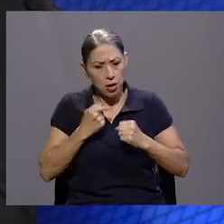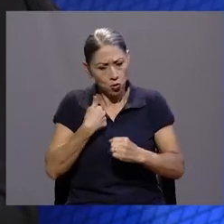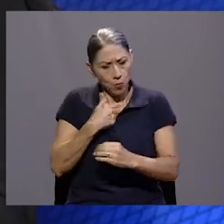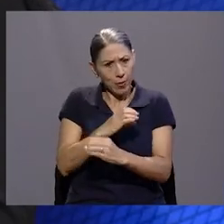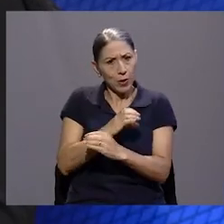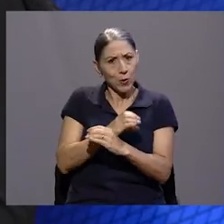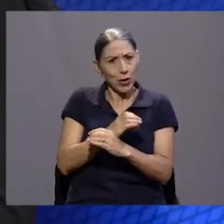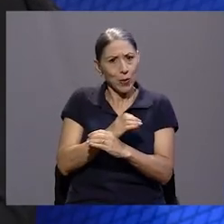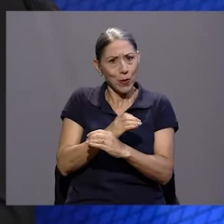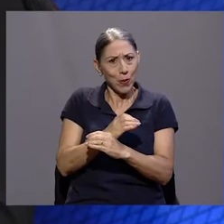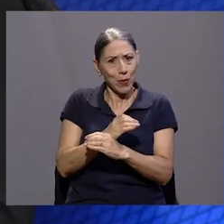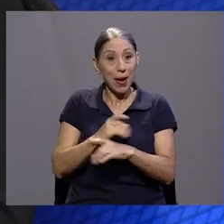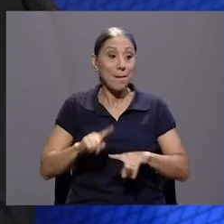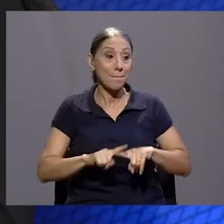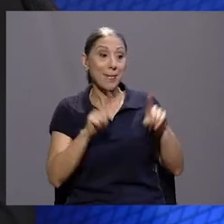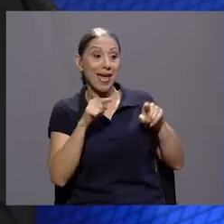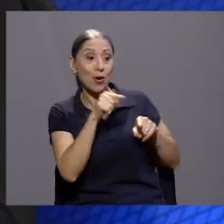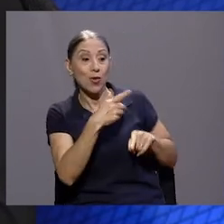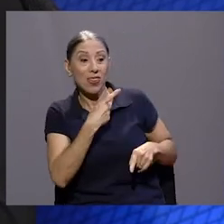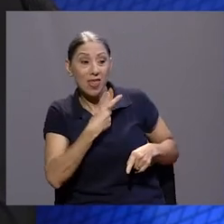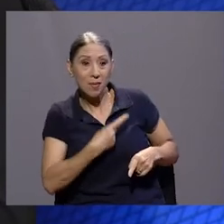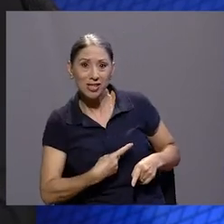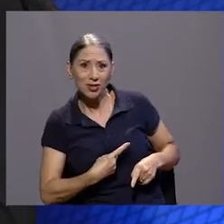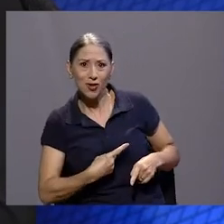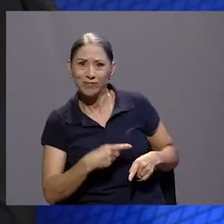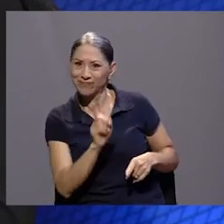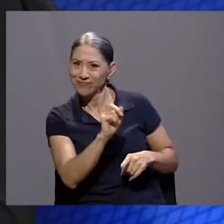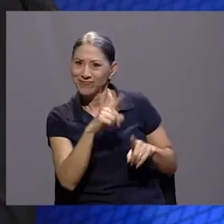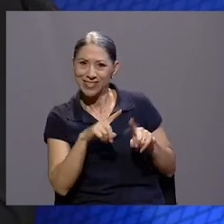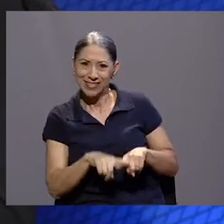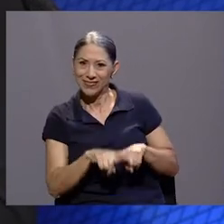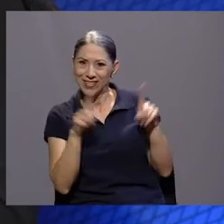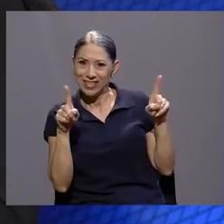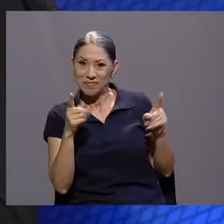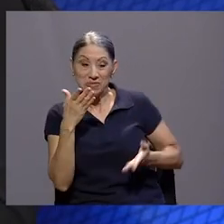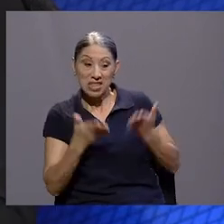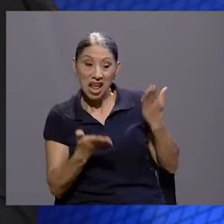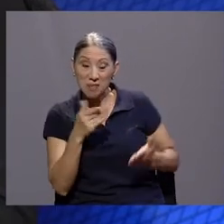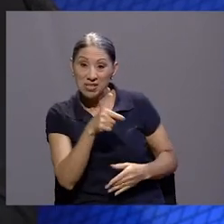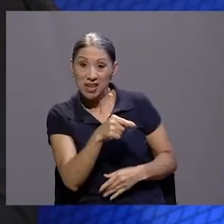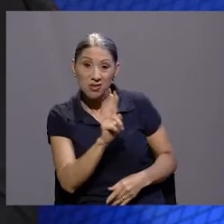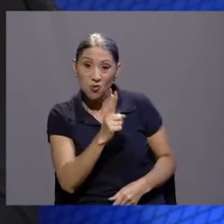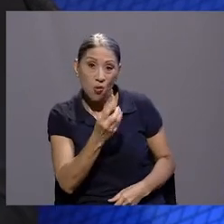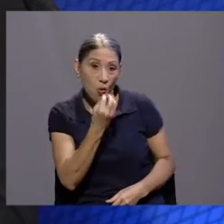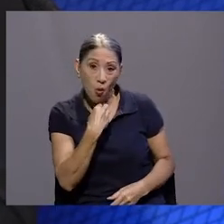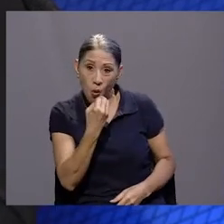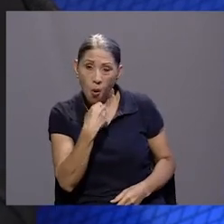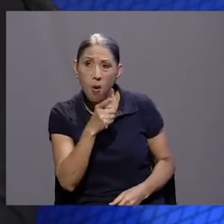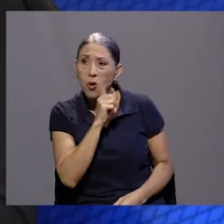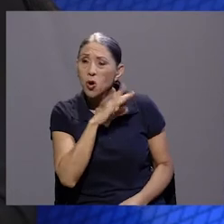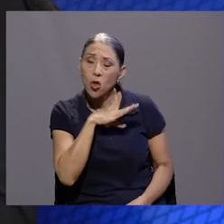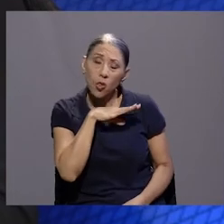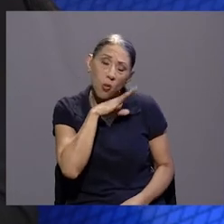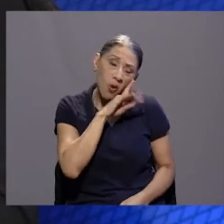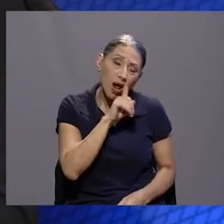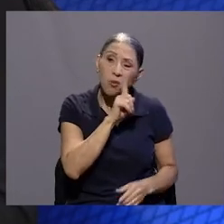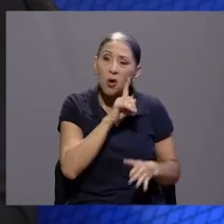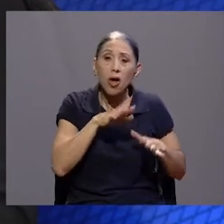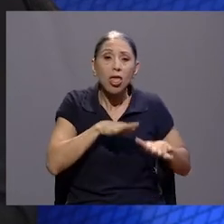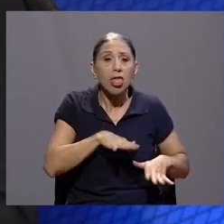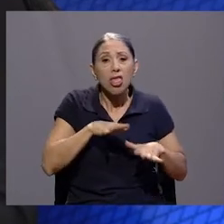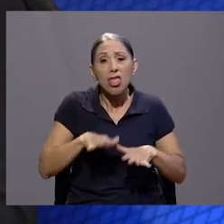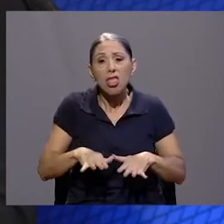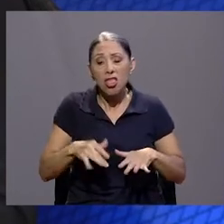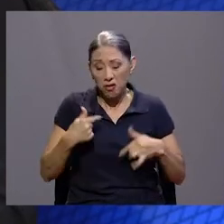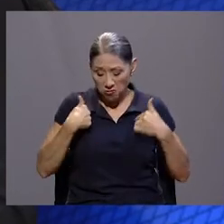cuido cuando tengo depresión no necesariamente en depresión puede ser que ya yo por completo no coma que no duerma totalmente que el aspecto físico